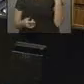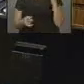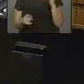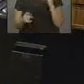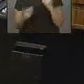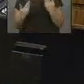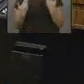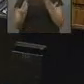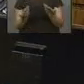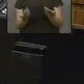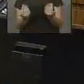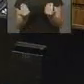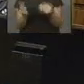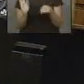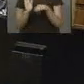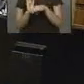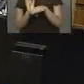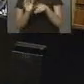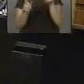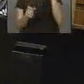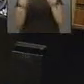necesidades mínimas de la gente.